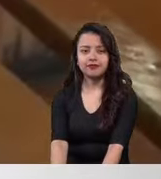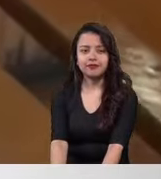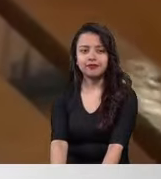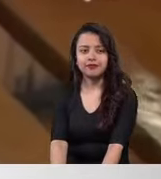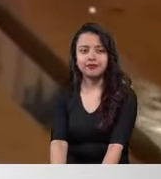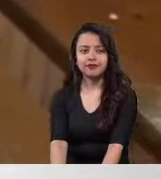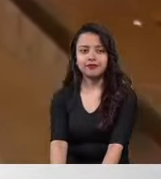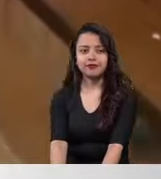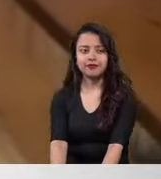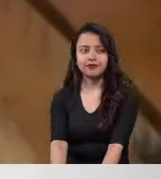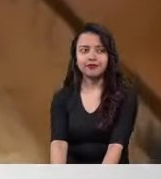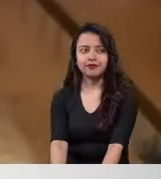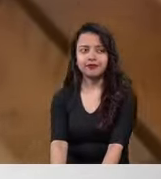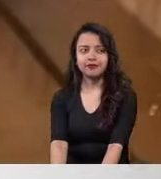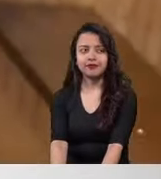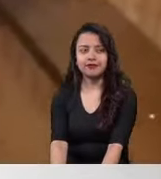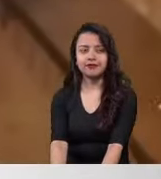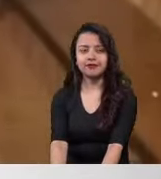Gracias.